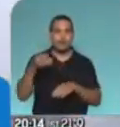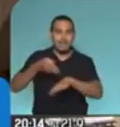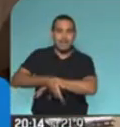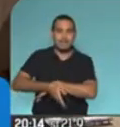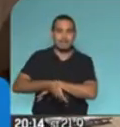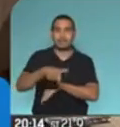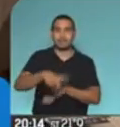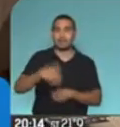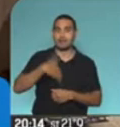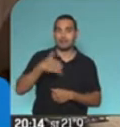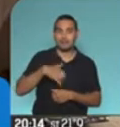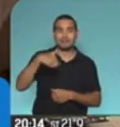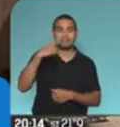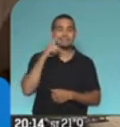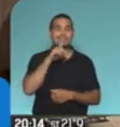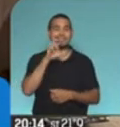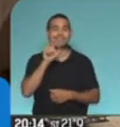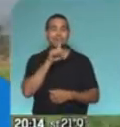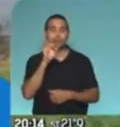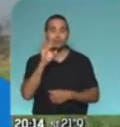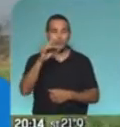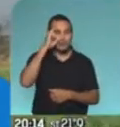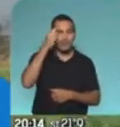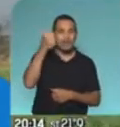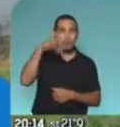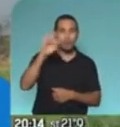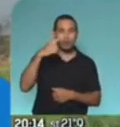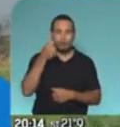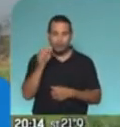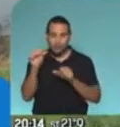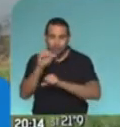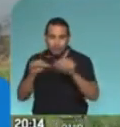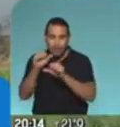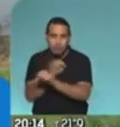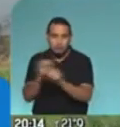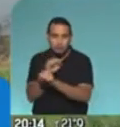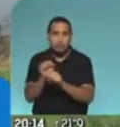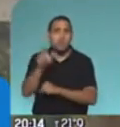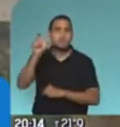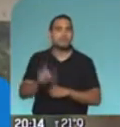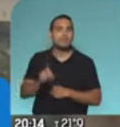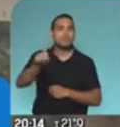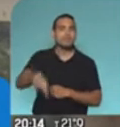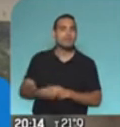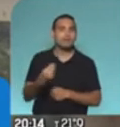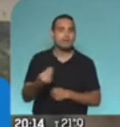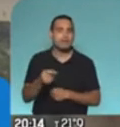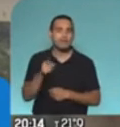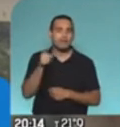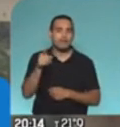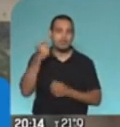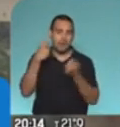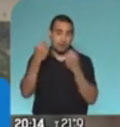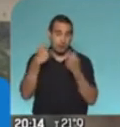nitrato de amonio componente utilizado para la fabricación de explosivos por parte de una persona proveniente de la republica del paraguay